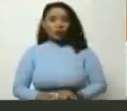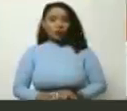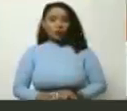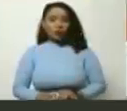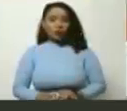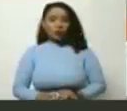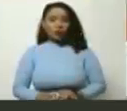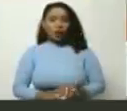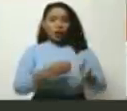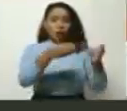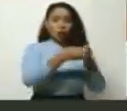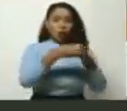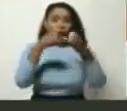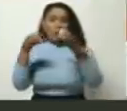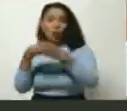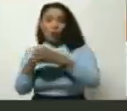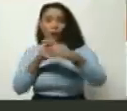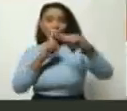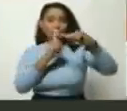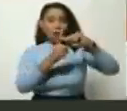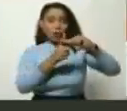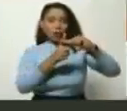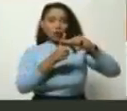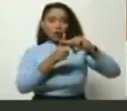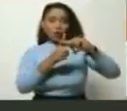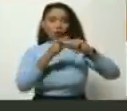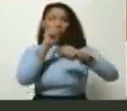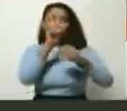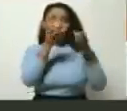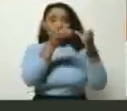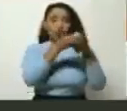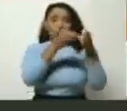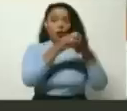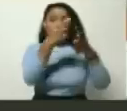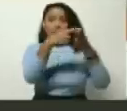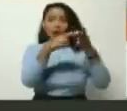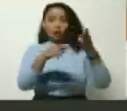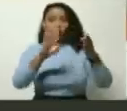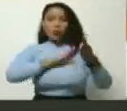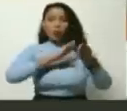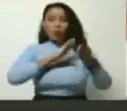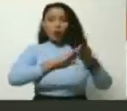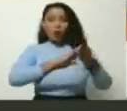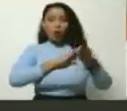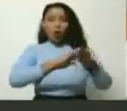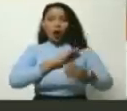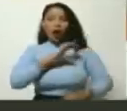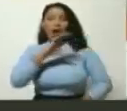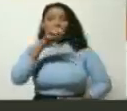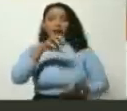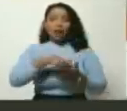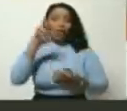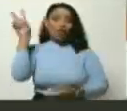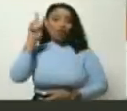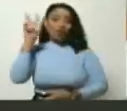Las partes han identificado un conjunto de recursos pertenecientes al Estado